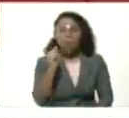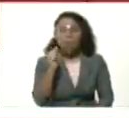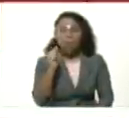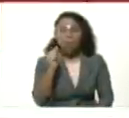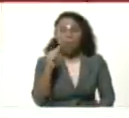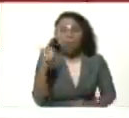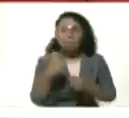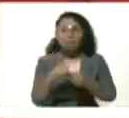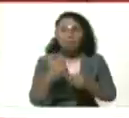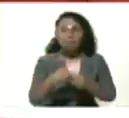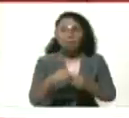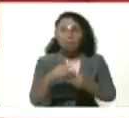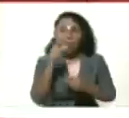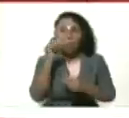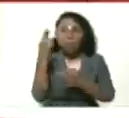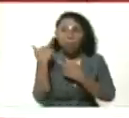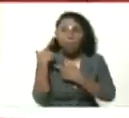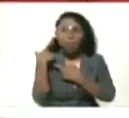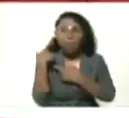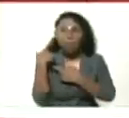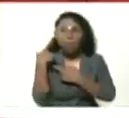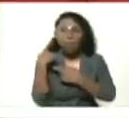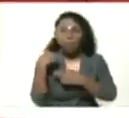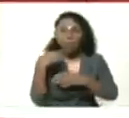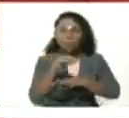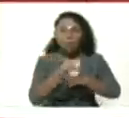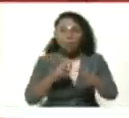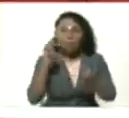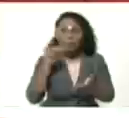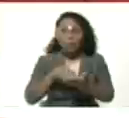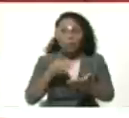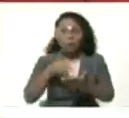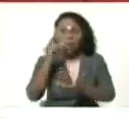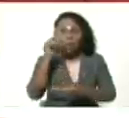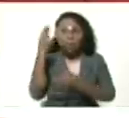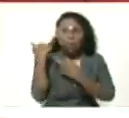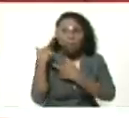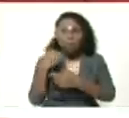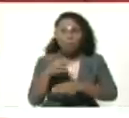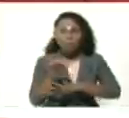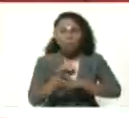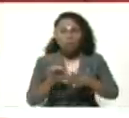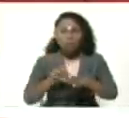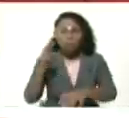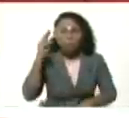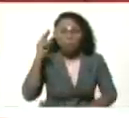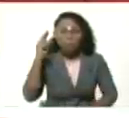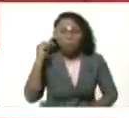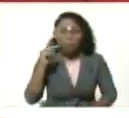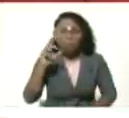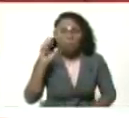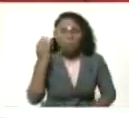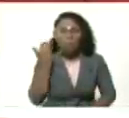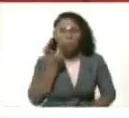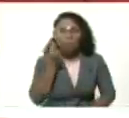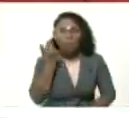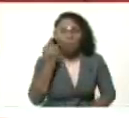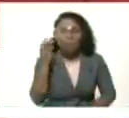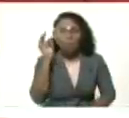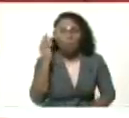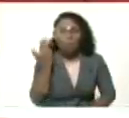Maracaibo, Willy Casanova, municipio Miranda, Jorge Nava, municipio Bolivariano Guajira, Indira